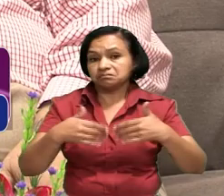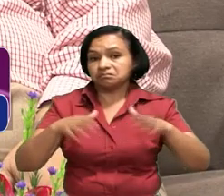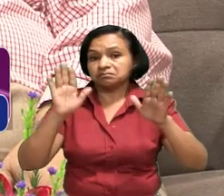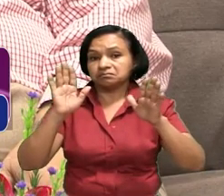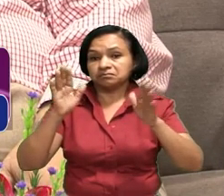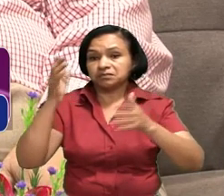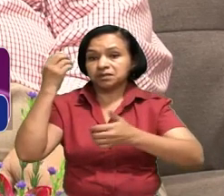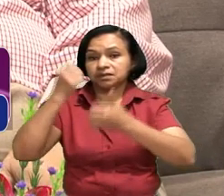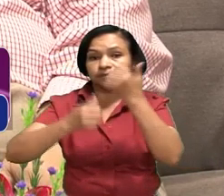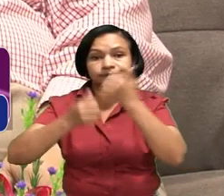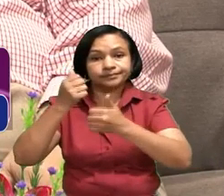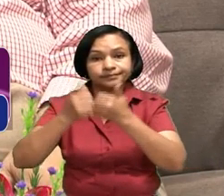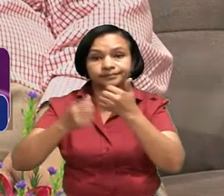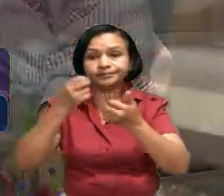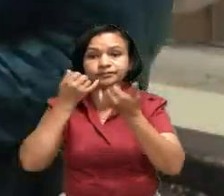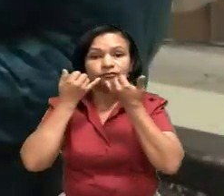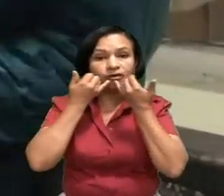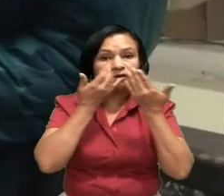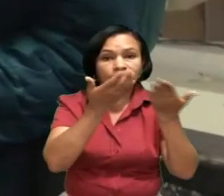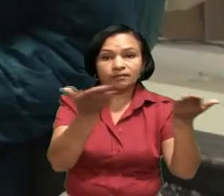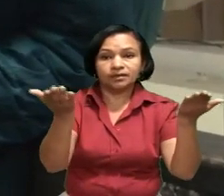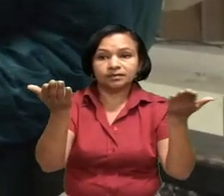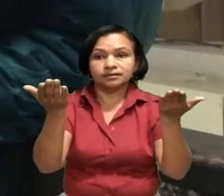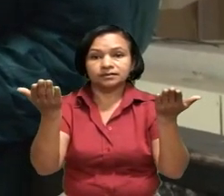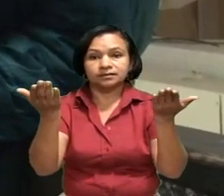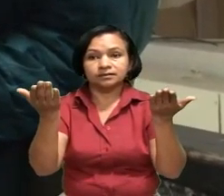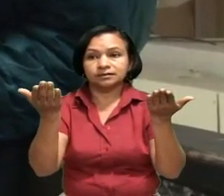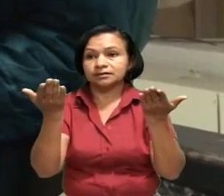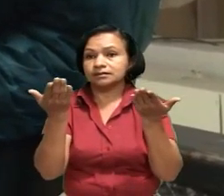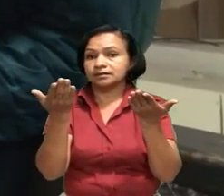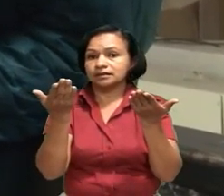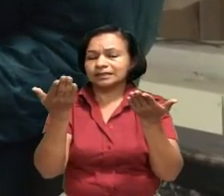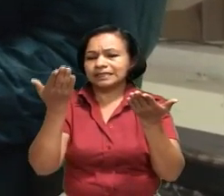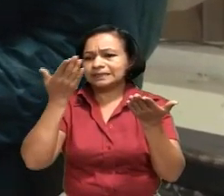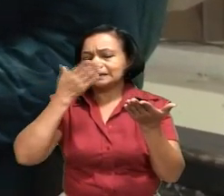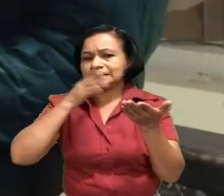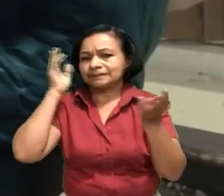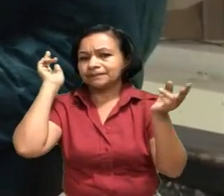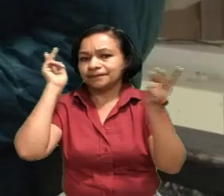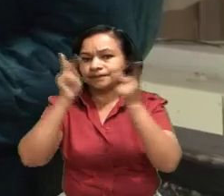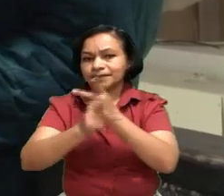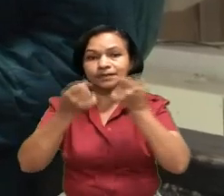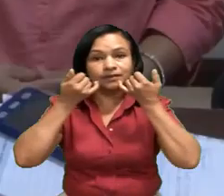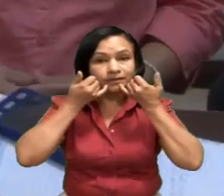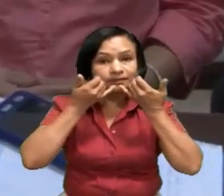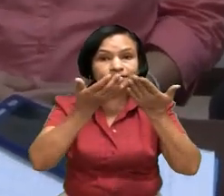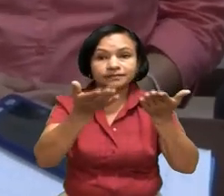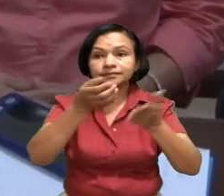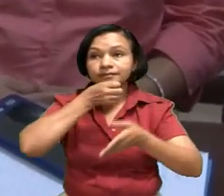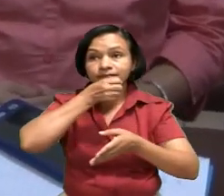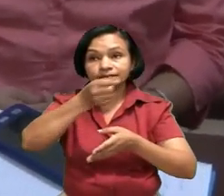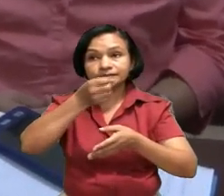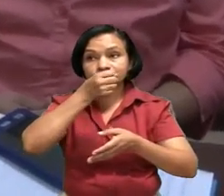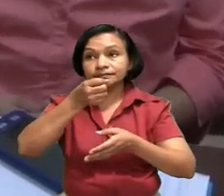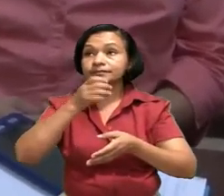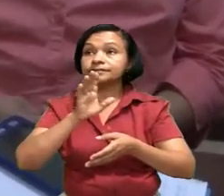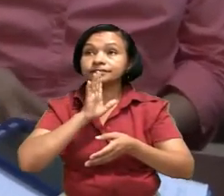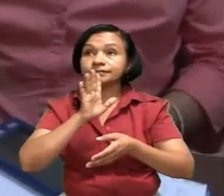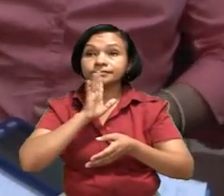desbalanceada sea la información que tan burda sea la noticia que está sirviendo